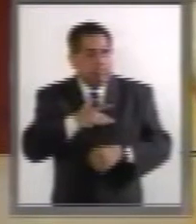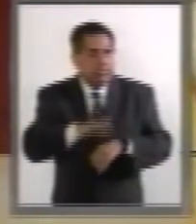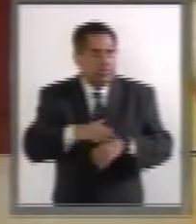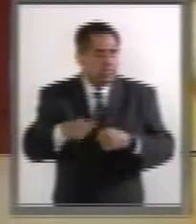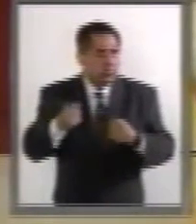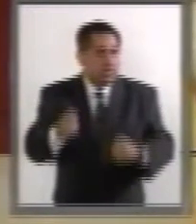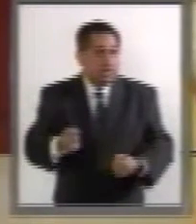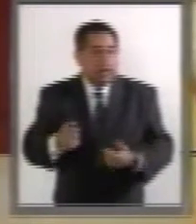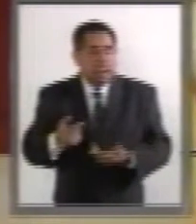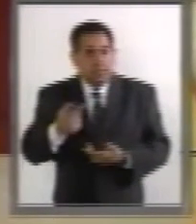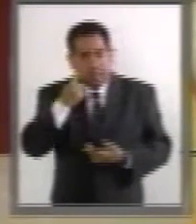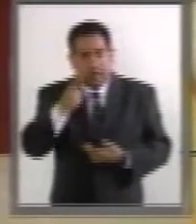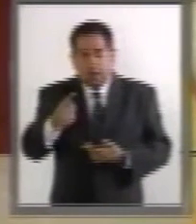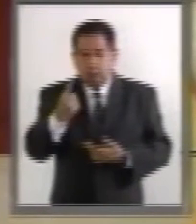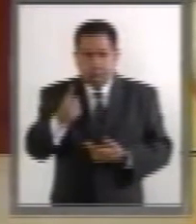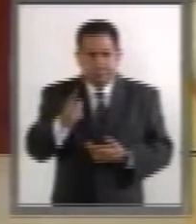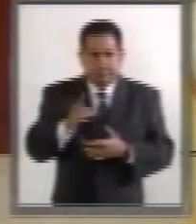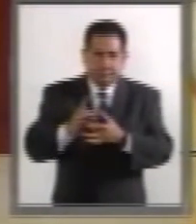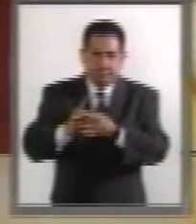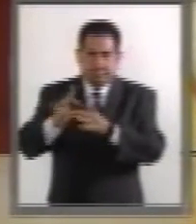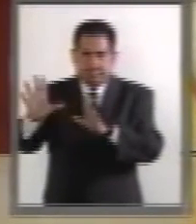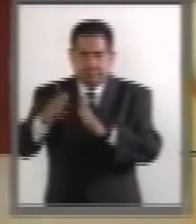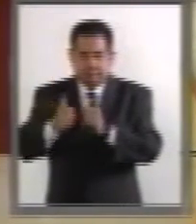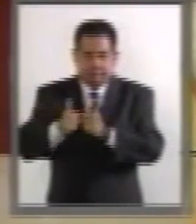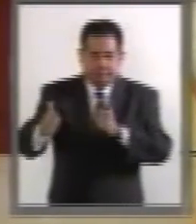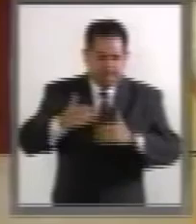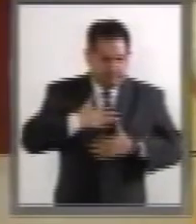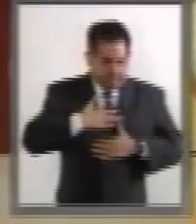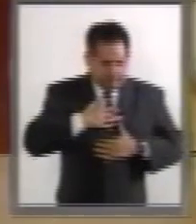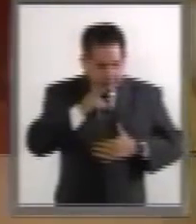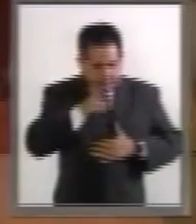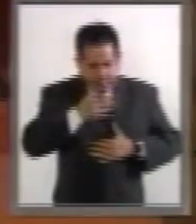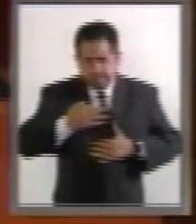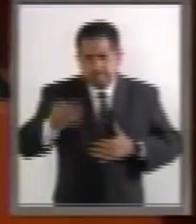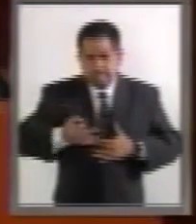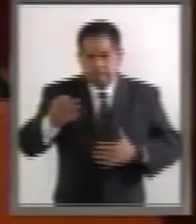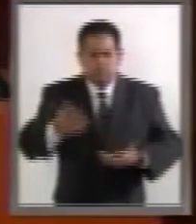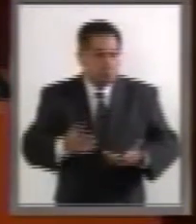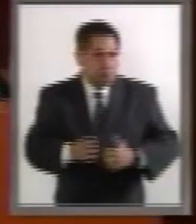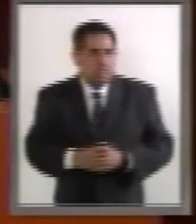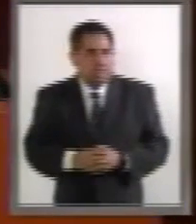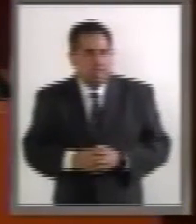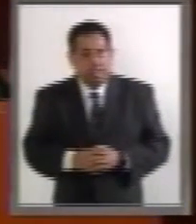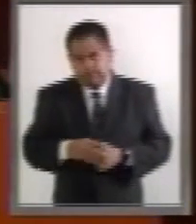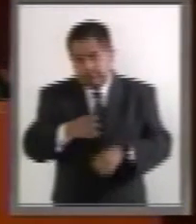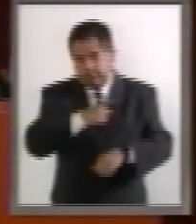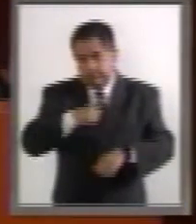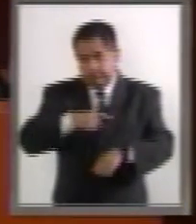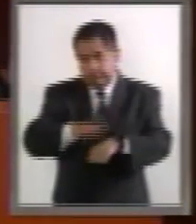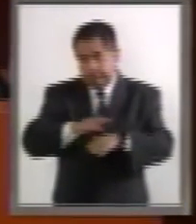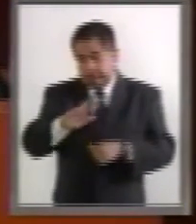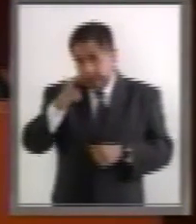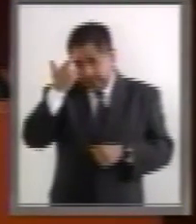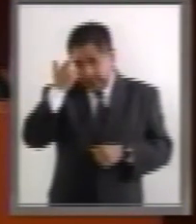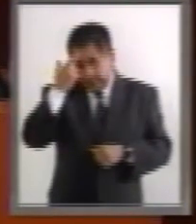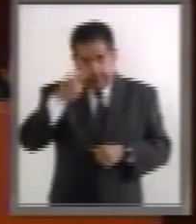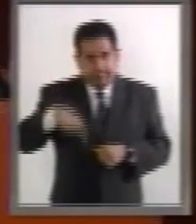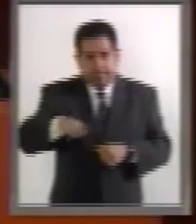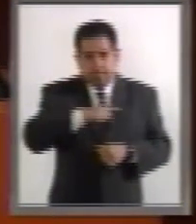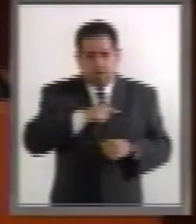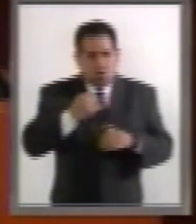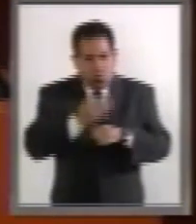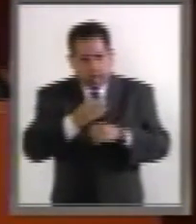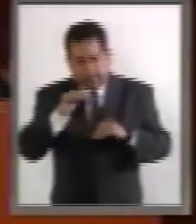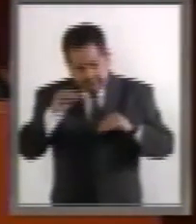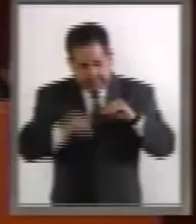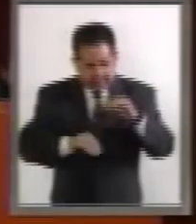un organismo autónomo que pueda dar esta certidumbre. Si bien hay que recordar que estamos constituyendo